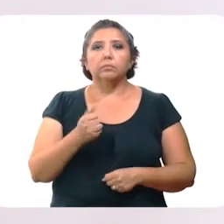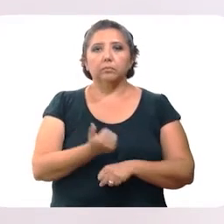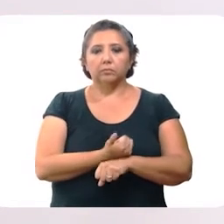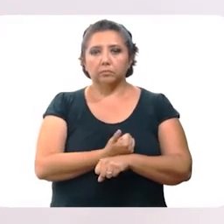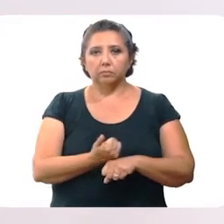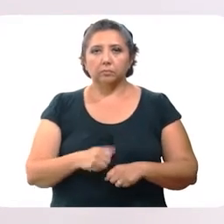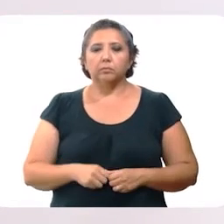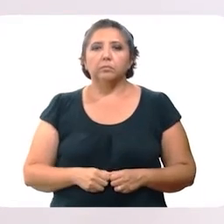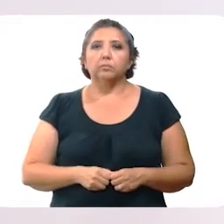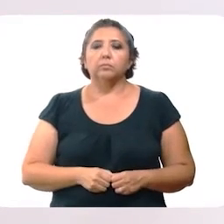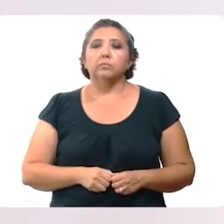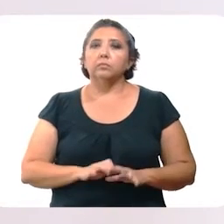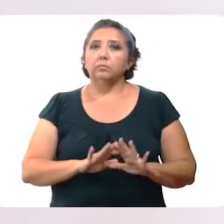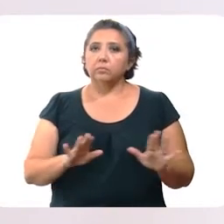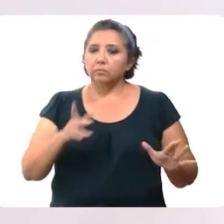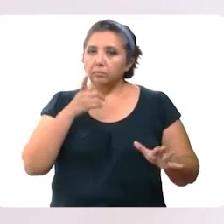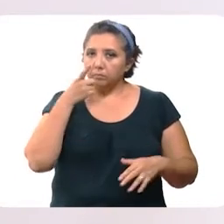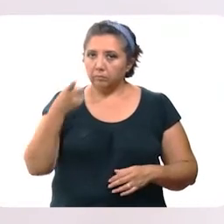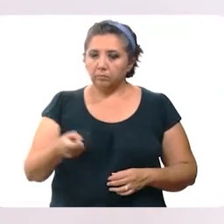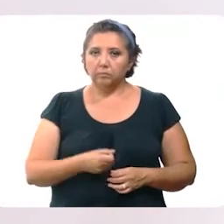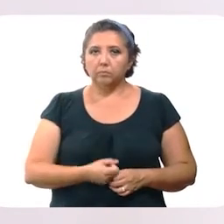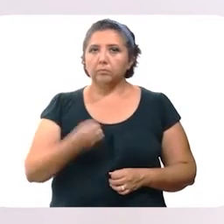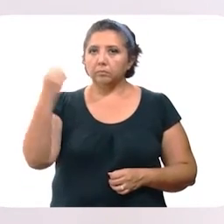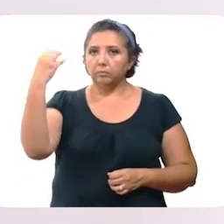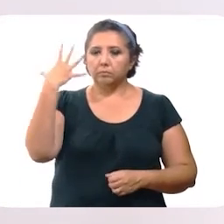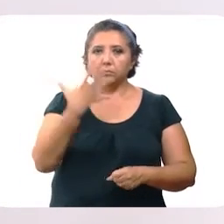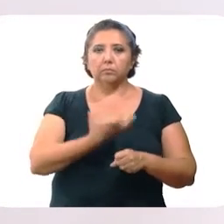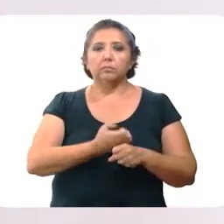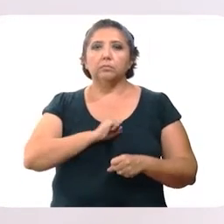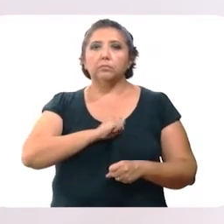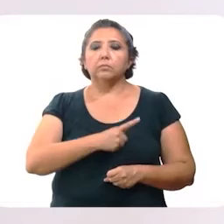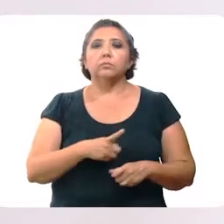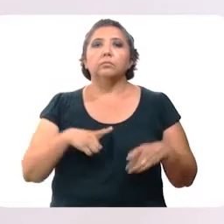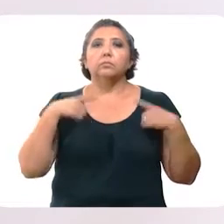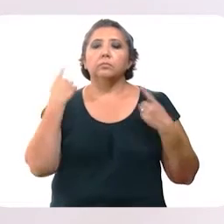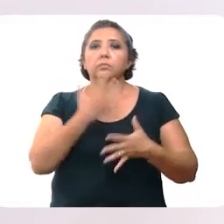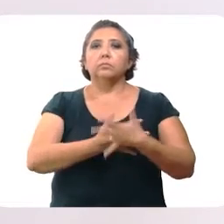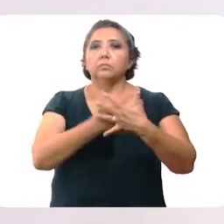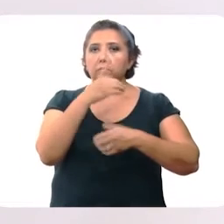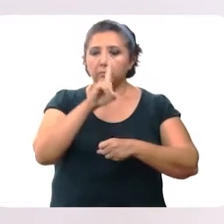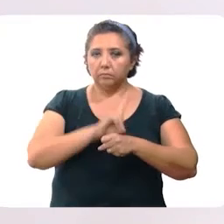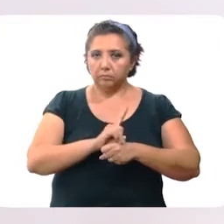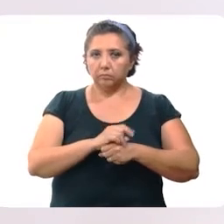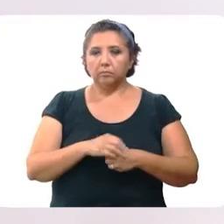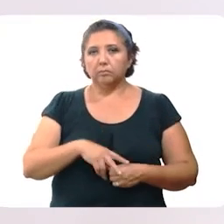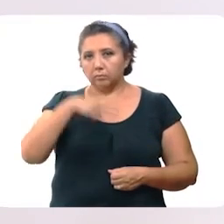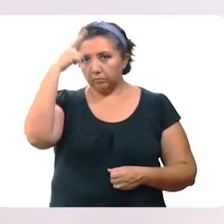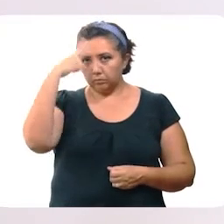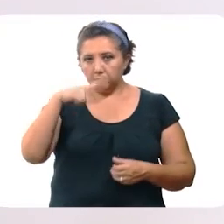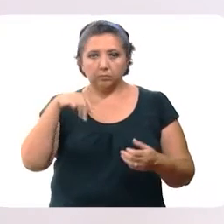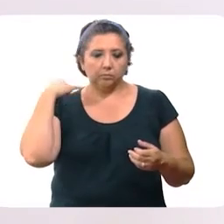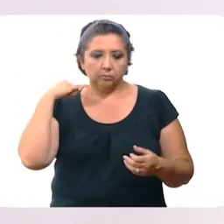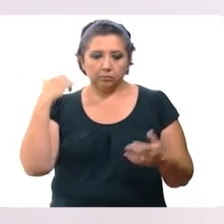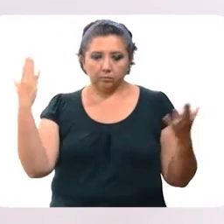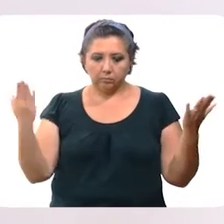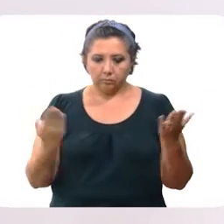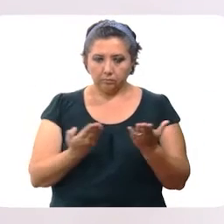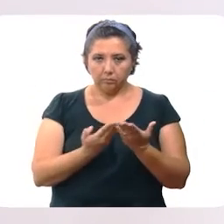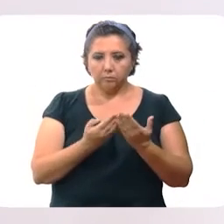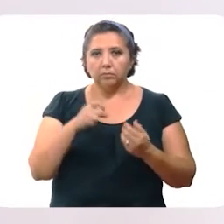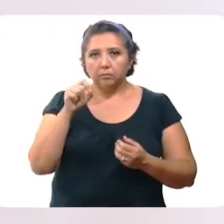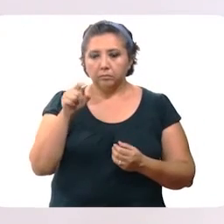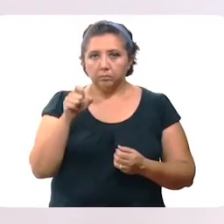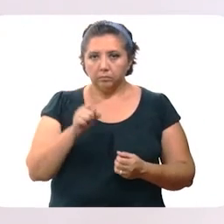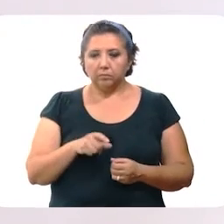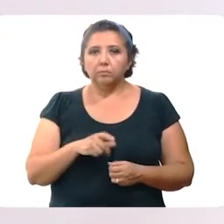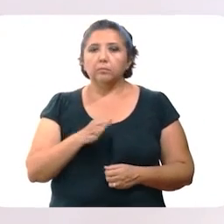winal, tak noventa y nueve hauwe. Uyes, agilo le semáforo, beya kuchik, besike, kankanyanil. Ichile buka kohanilo, bisene le semáforo, en